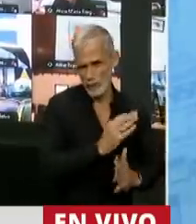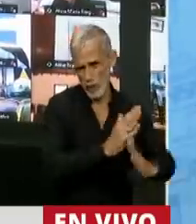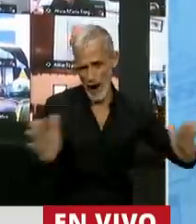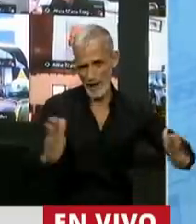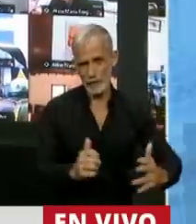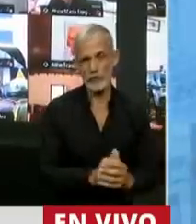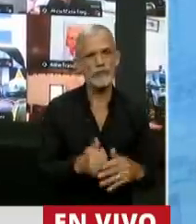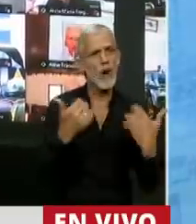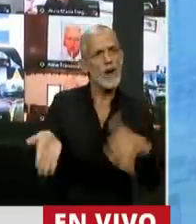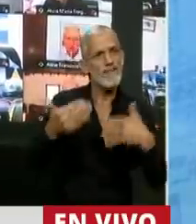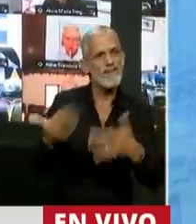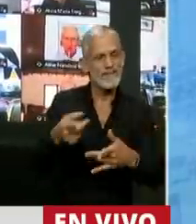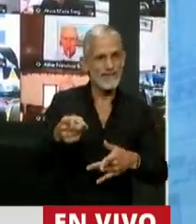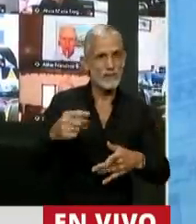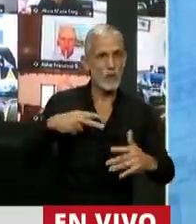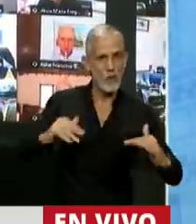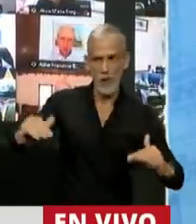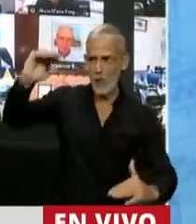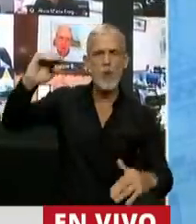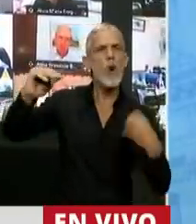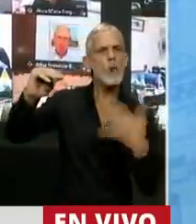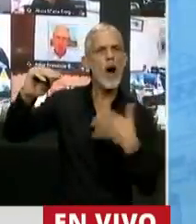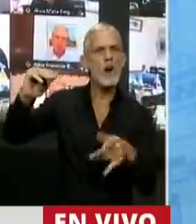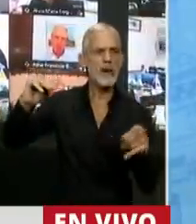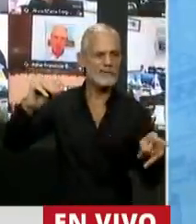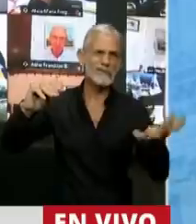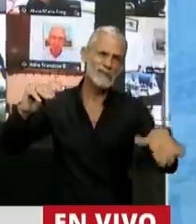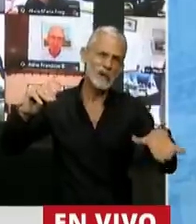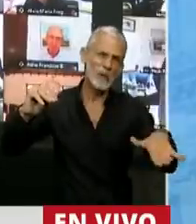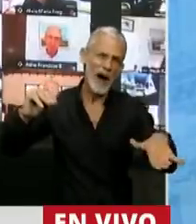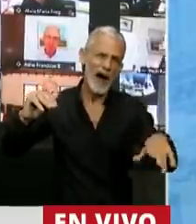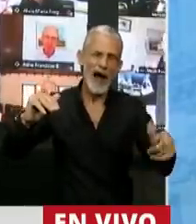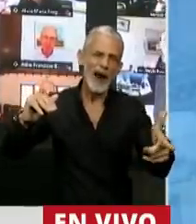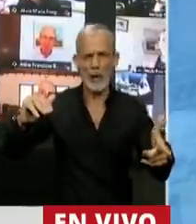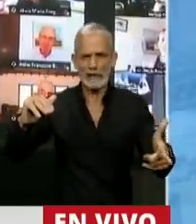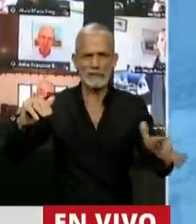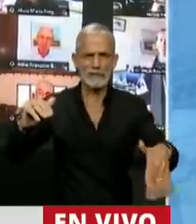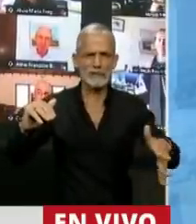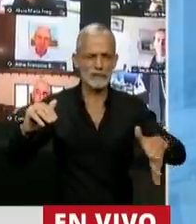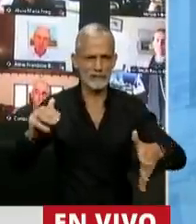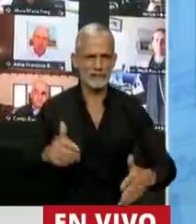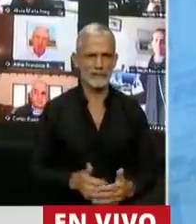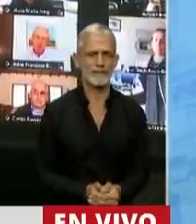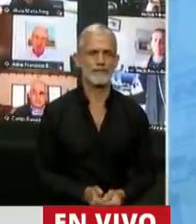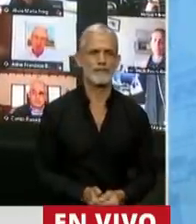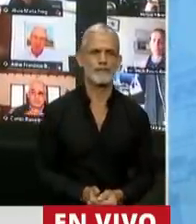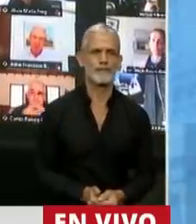4 años. Beneficiar a la parte más alta en detrimento de la parte más baja de la Argentina.